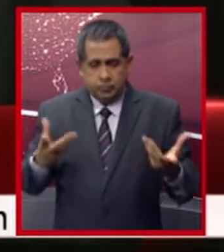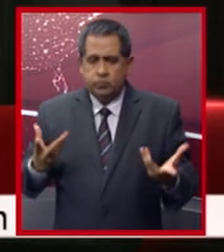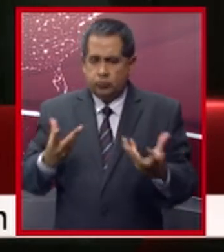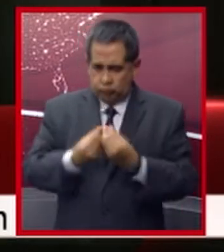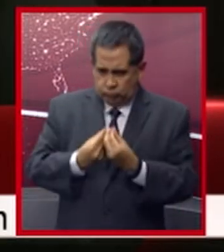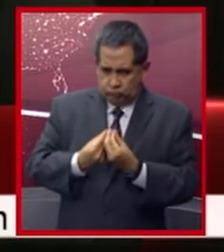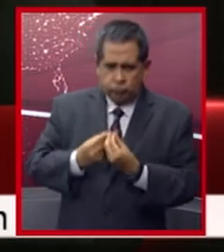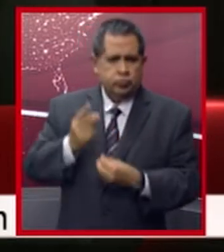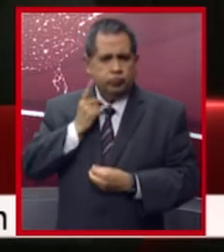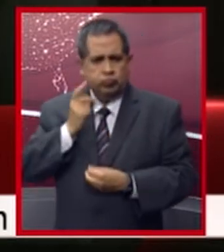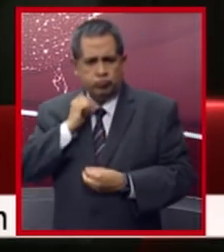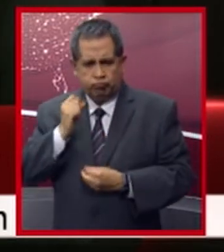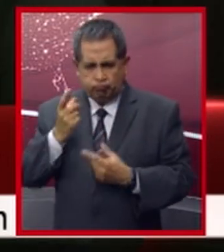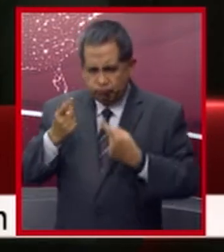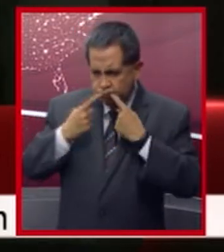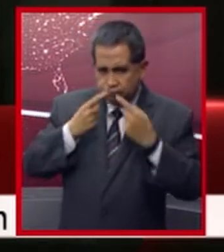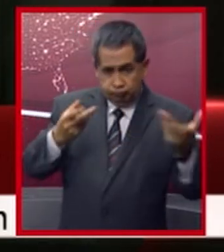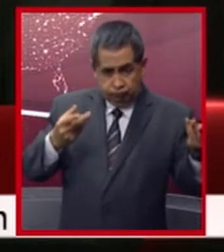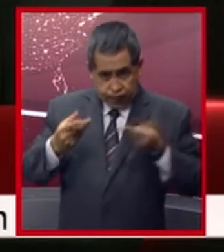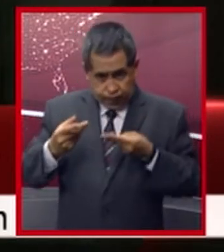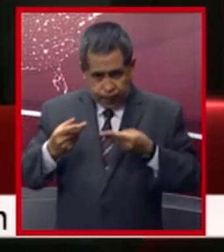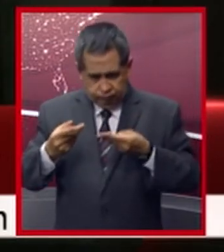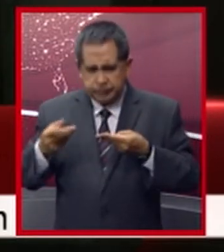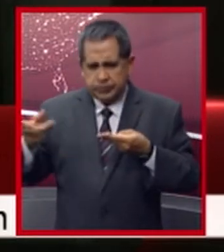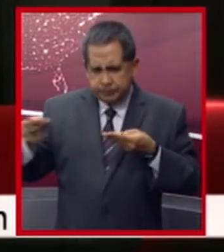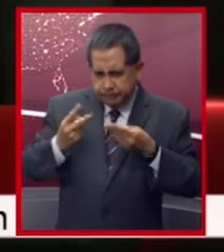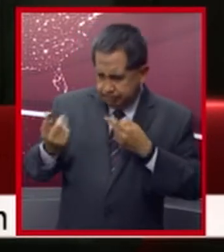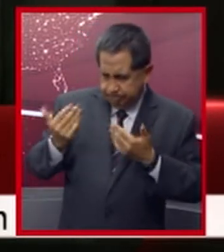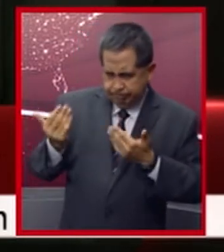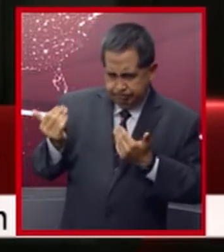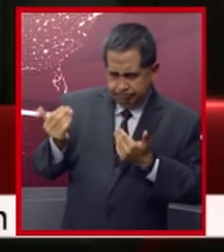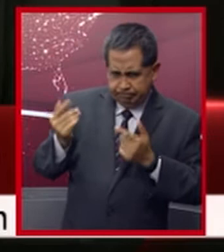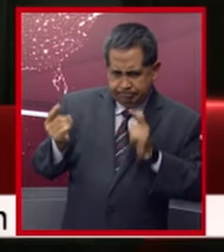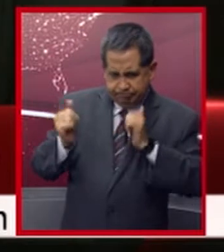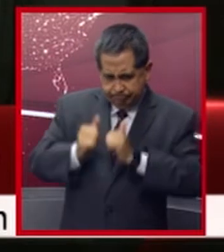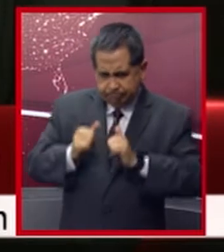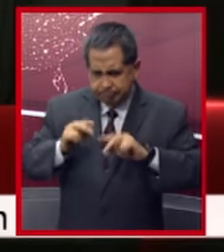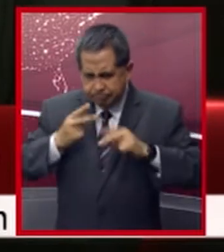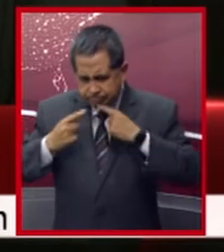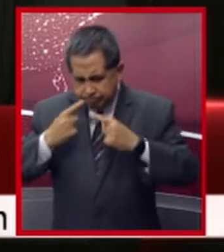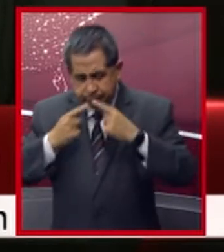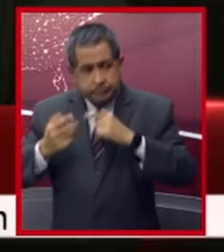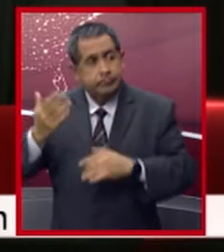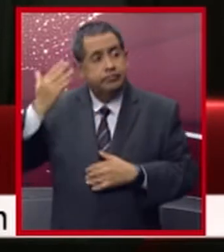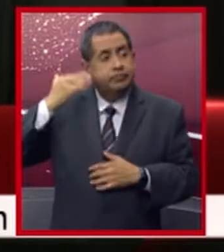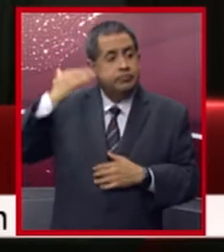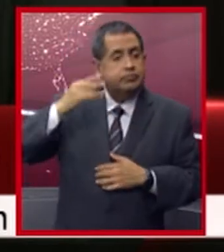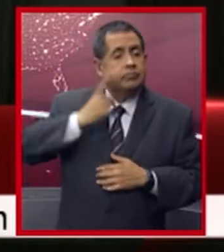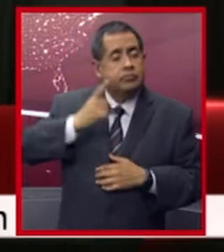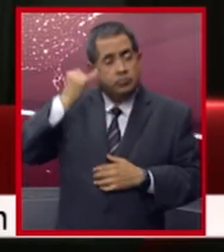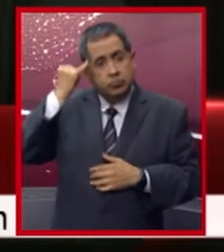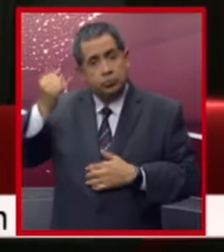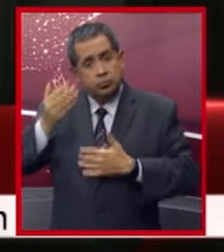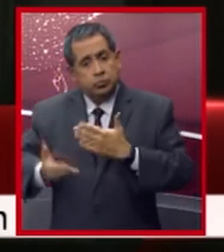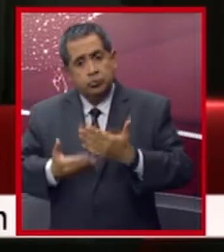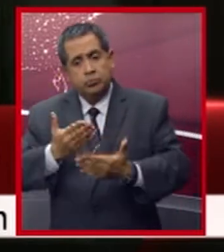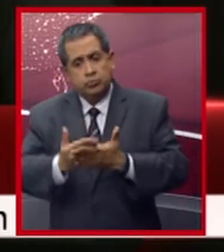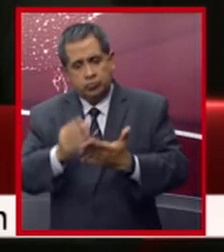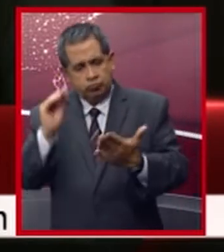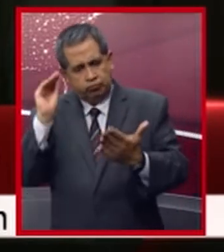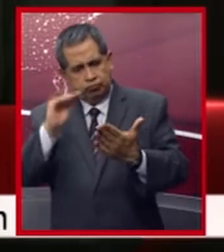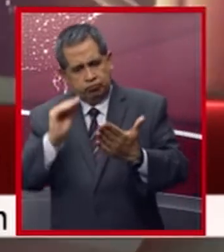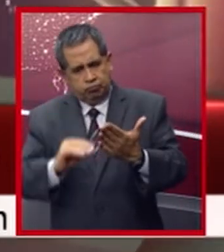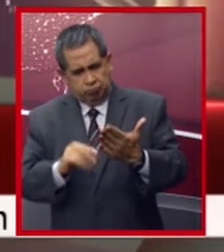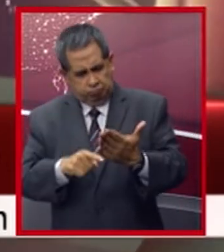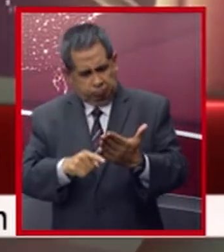que cuando llega aquí a Cámara, trae los temas que los diputados habíamos planteado, incorporados